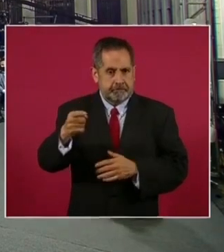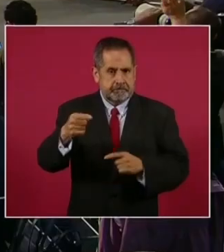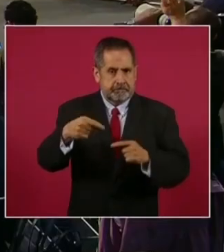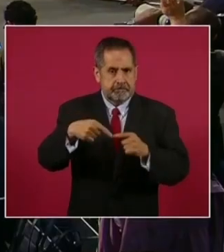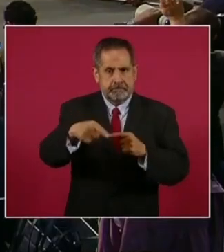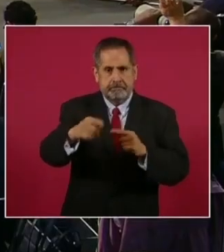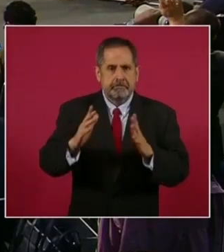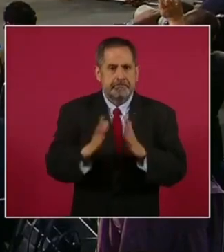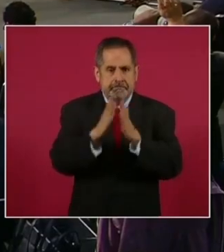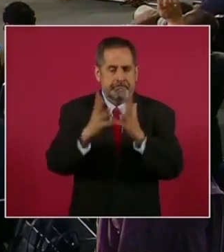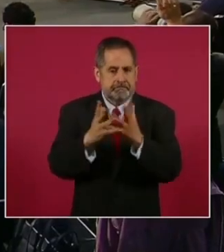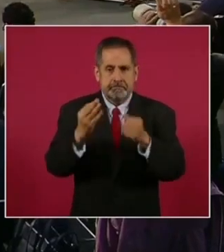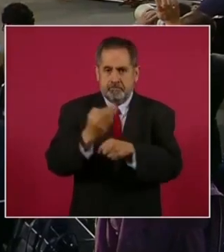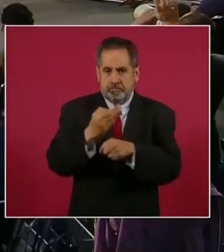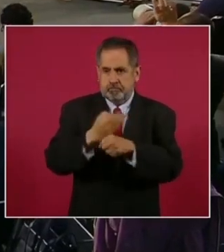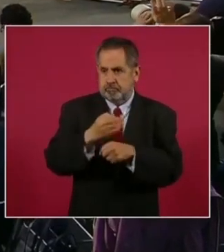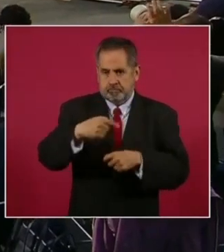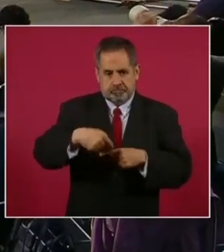participar en el